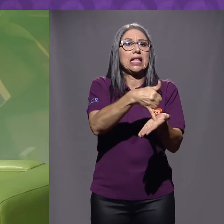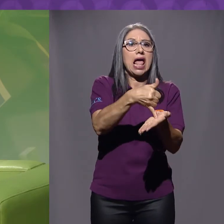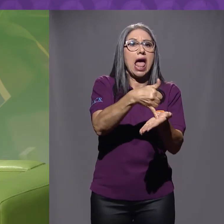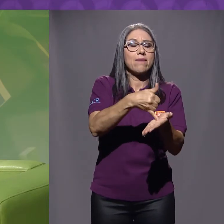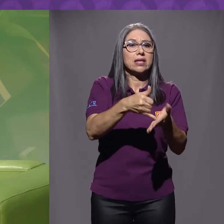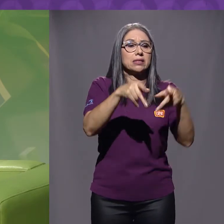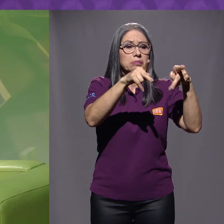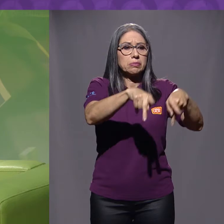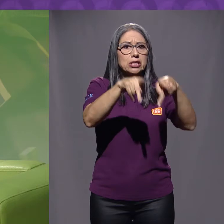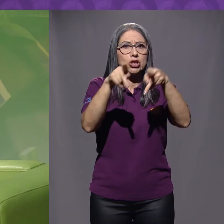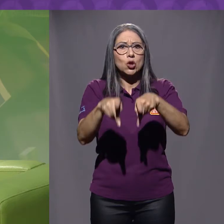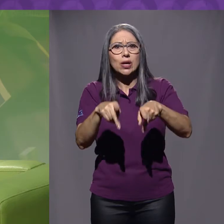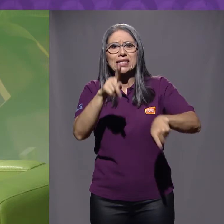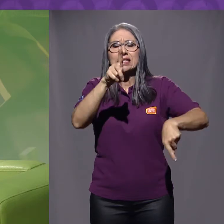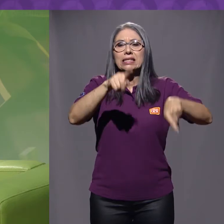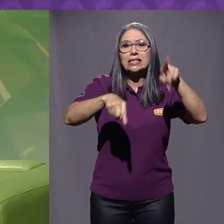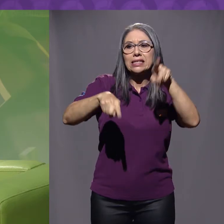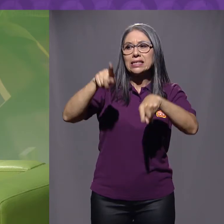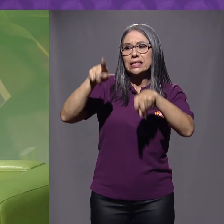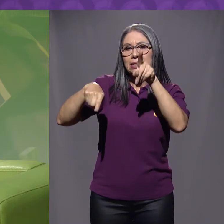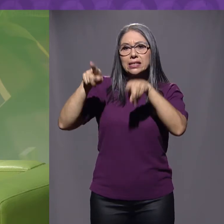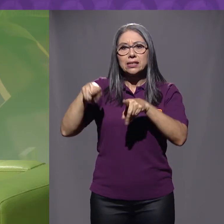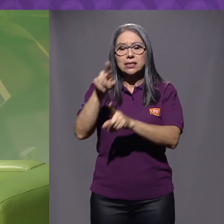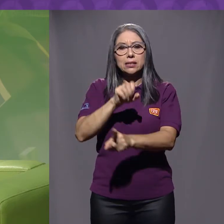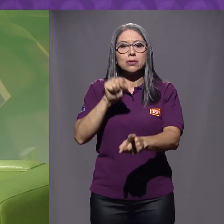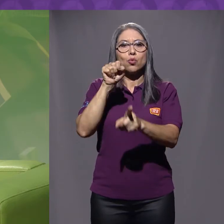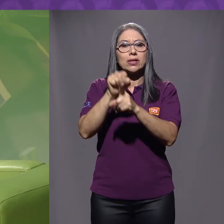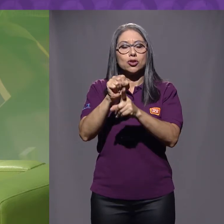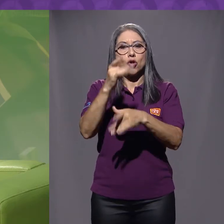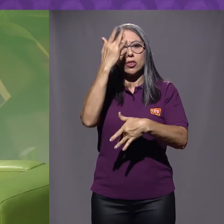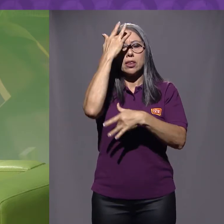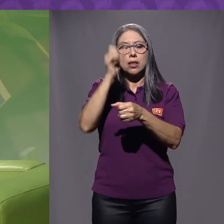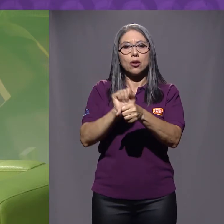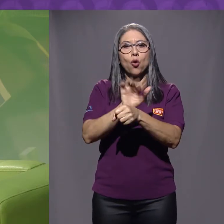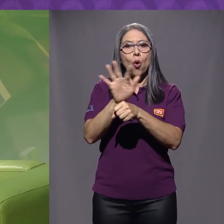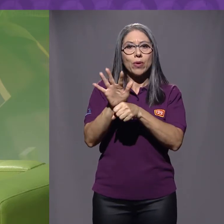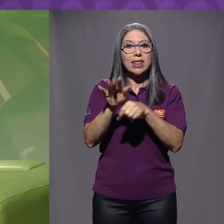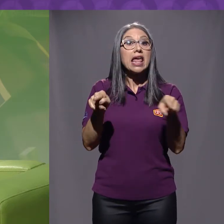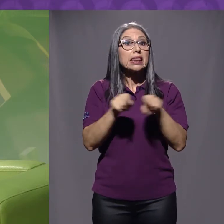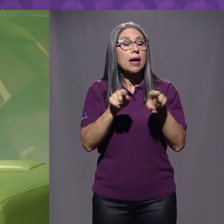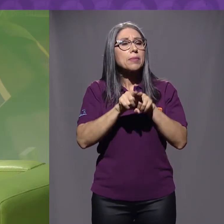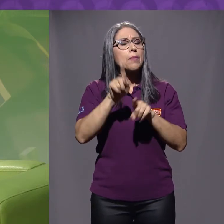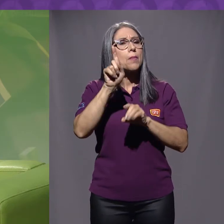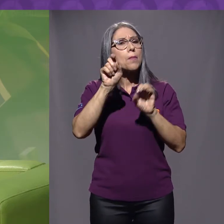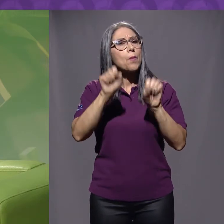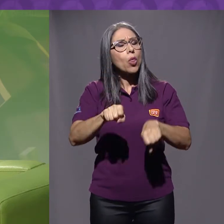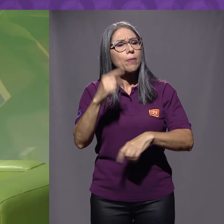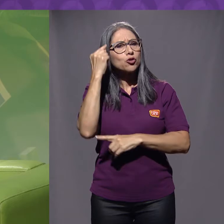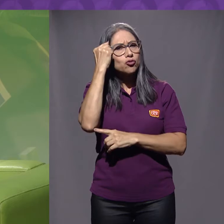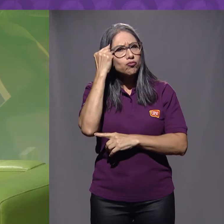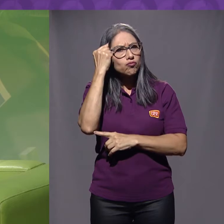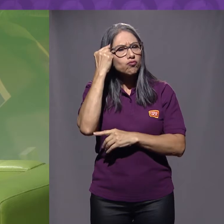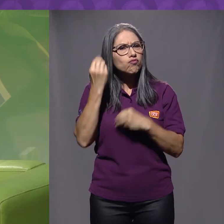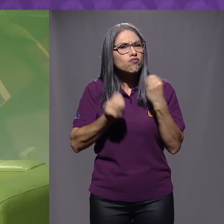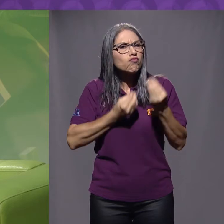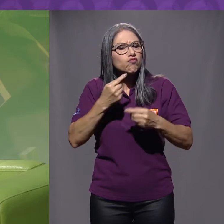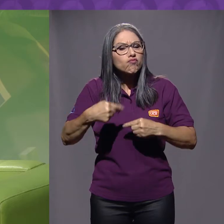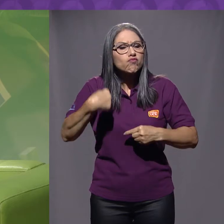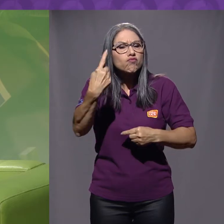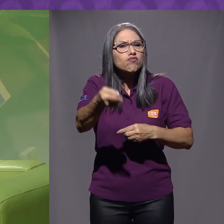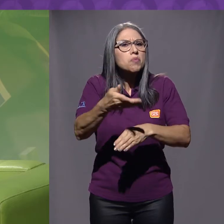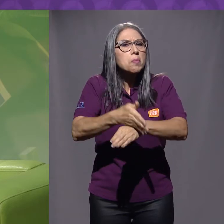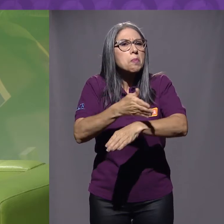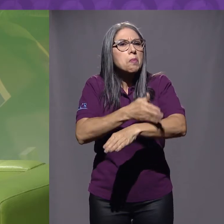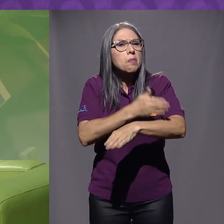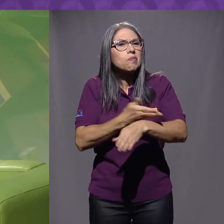población más que a otros ante situaciones como esta pandemia del COVID. Nos permite reflexionar también sobre las mejoras que tenemos que hacer